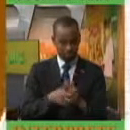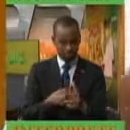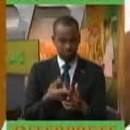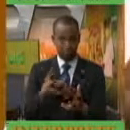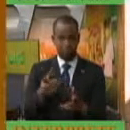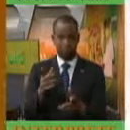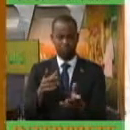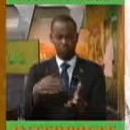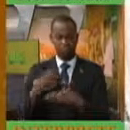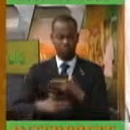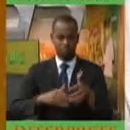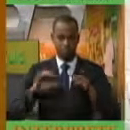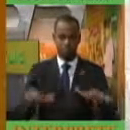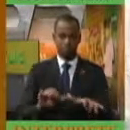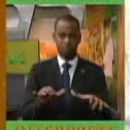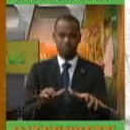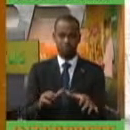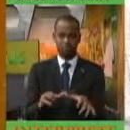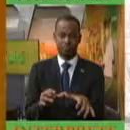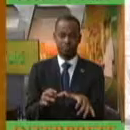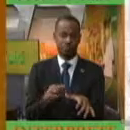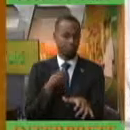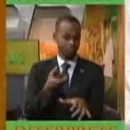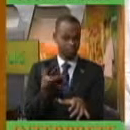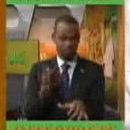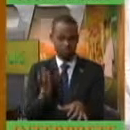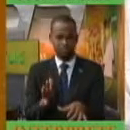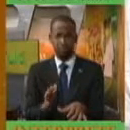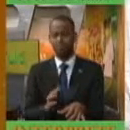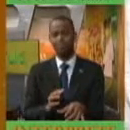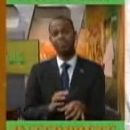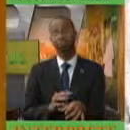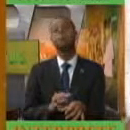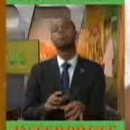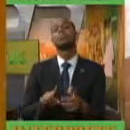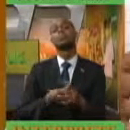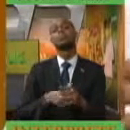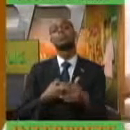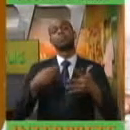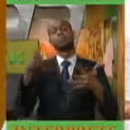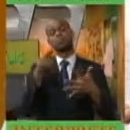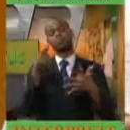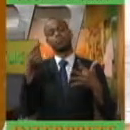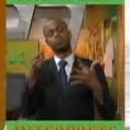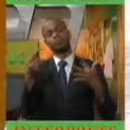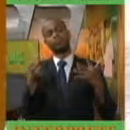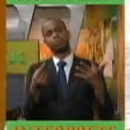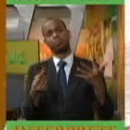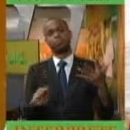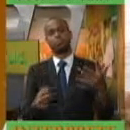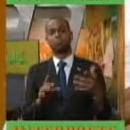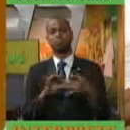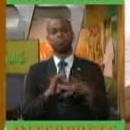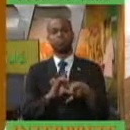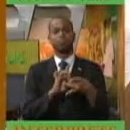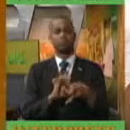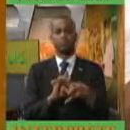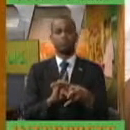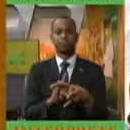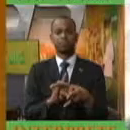el desarrollo desde hace un año y 8 meses. Por ahí empieza una buena relación